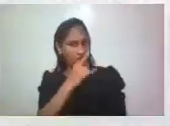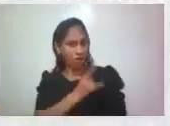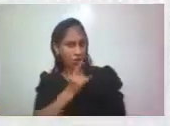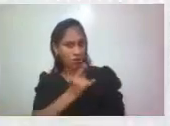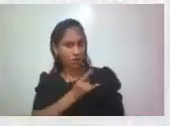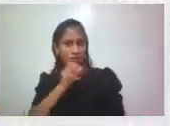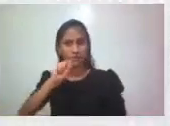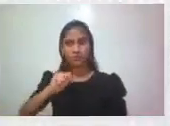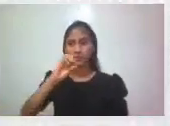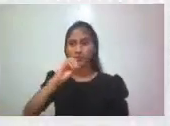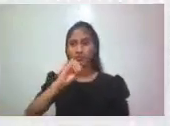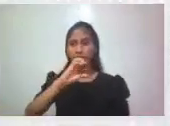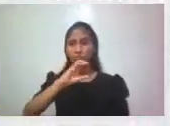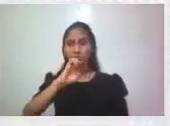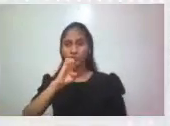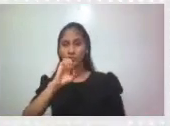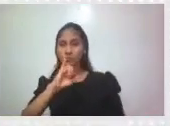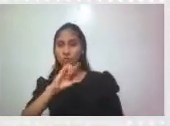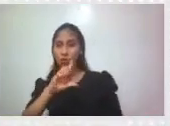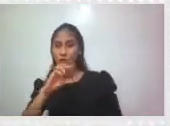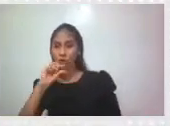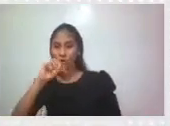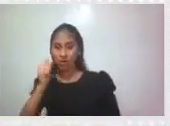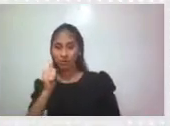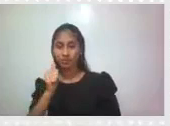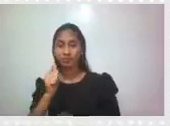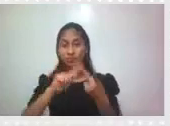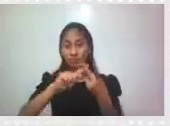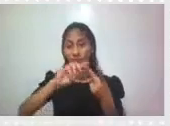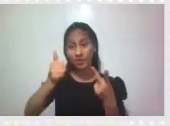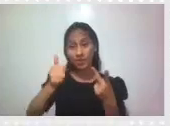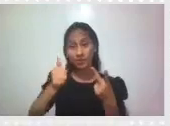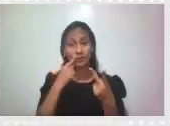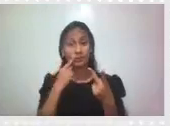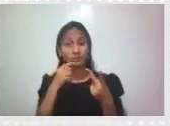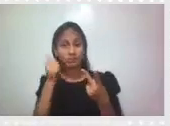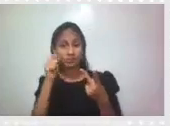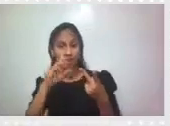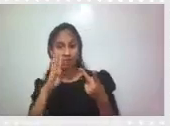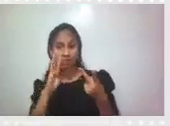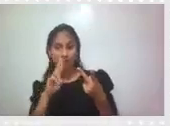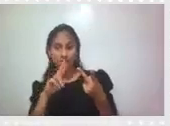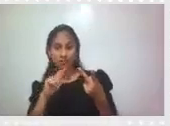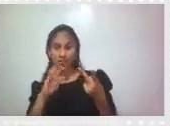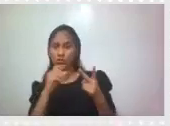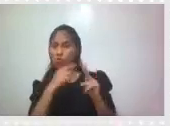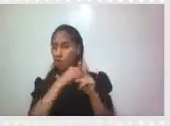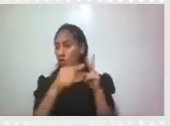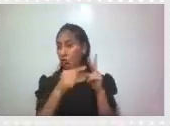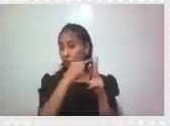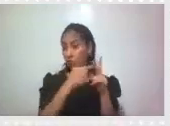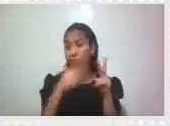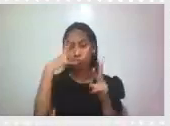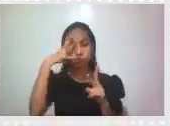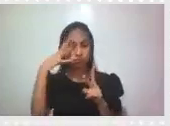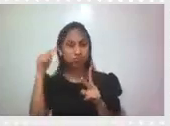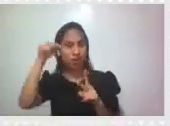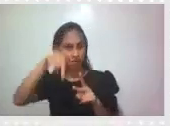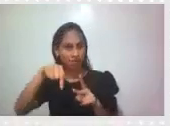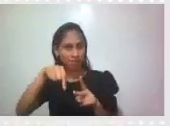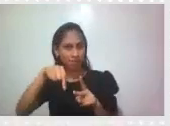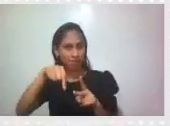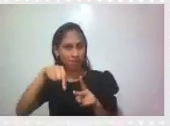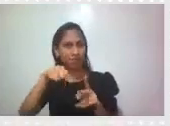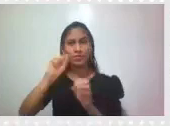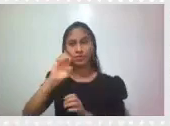Hamann, especialista técnico, ambos profesionales del Senace. Las consultas se realizarán al terminar la